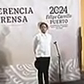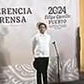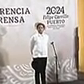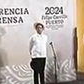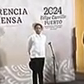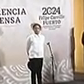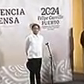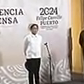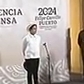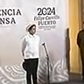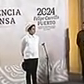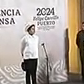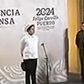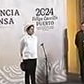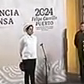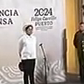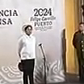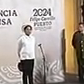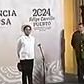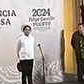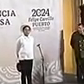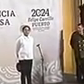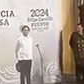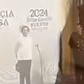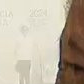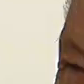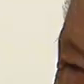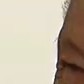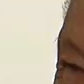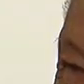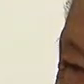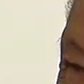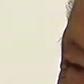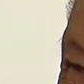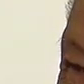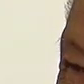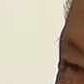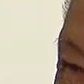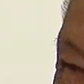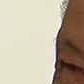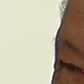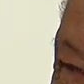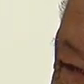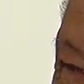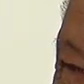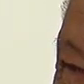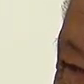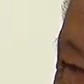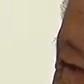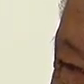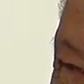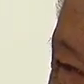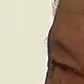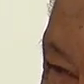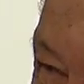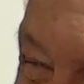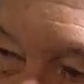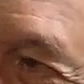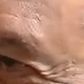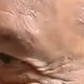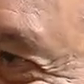en Veracruz y Tabasco, los Agualulcos. Entonces, un son que lleva ese nombre y